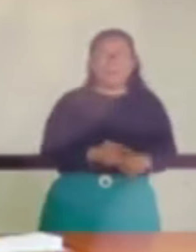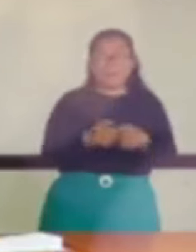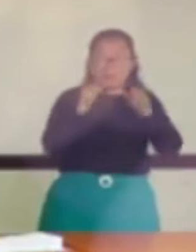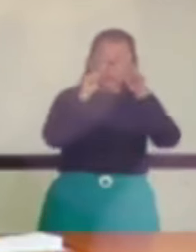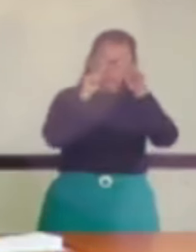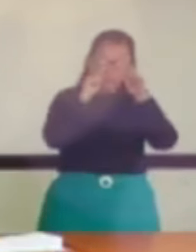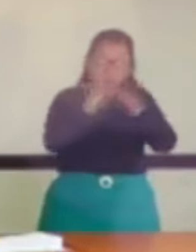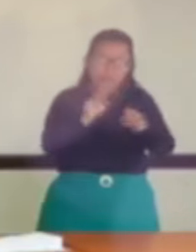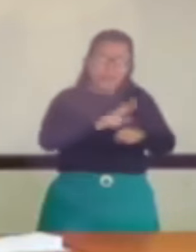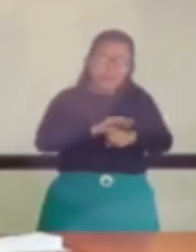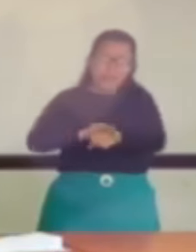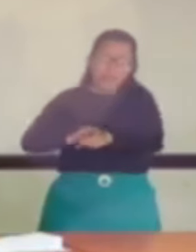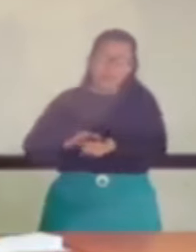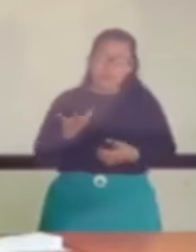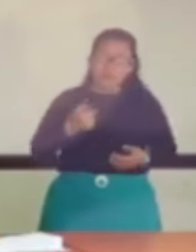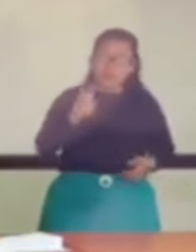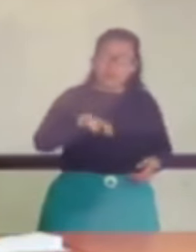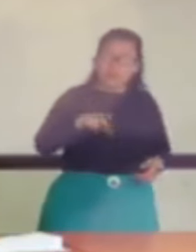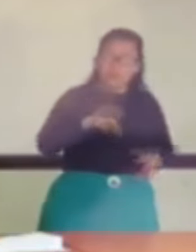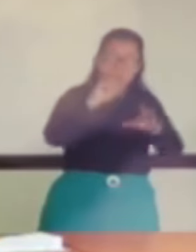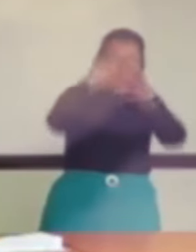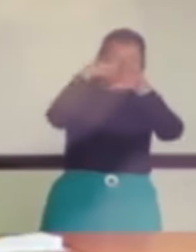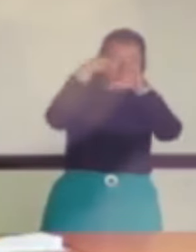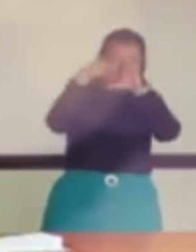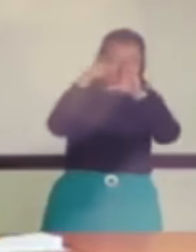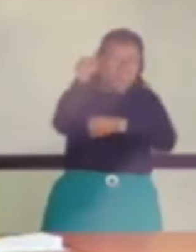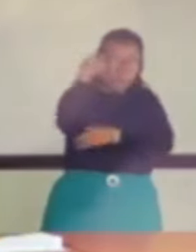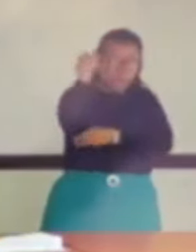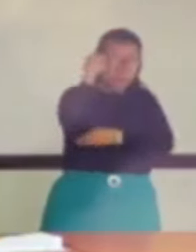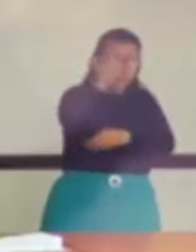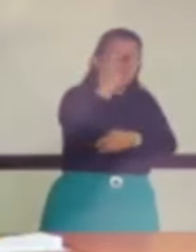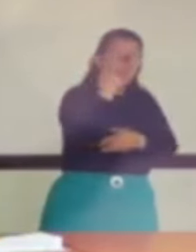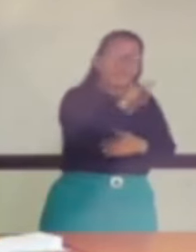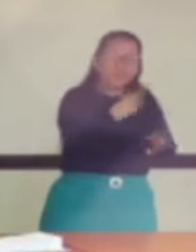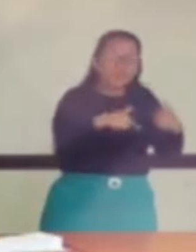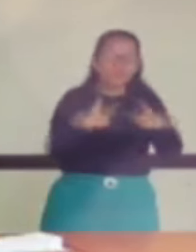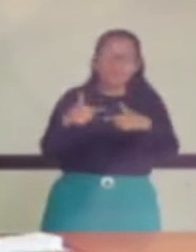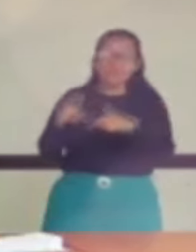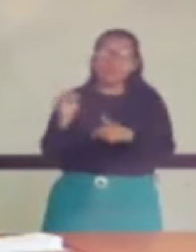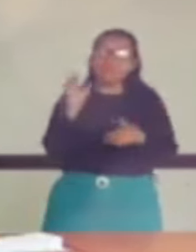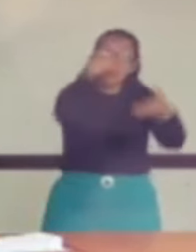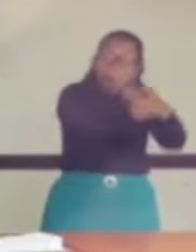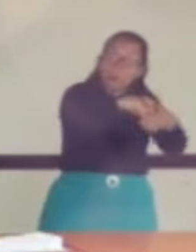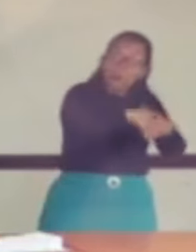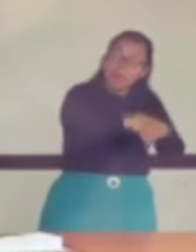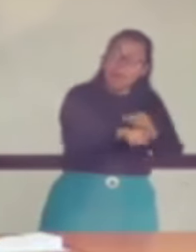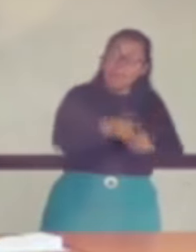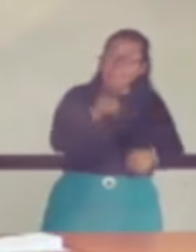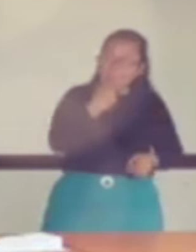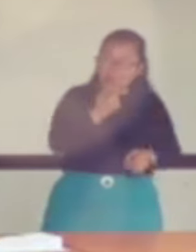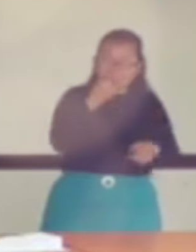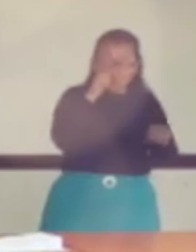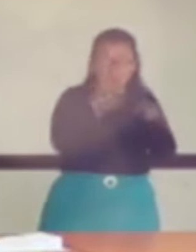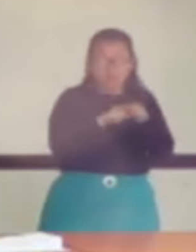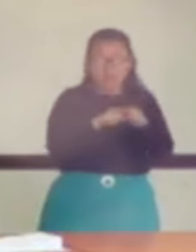hizo saber la necesidad de que pusieran cámaras de seguridad en los lugares donde se estaban almacenando los medicamentos y